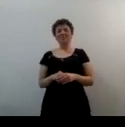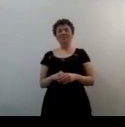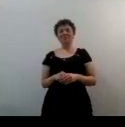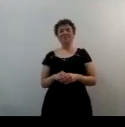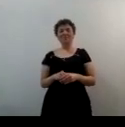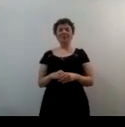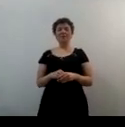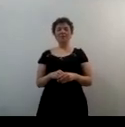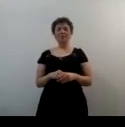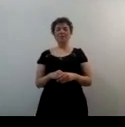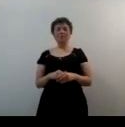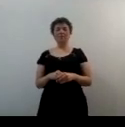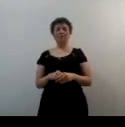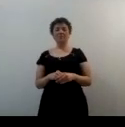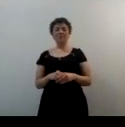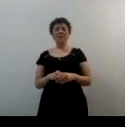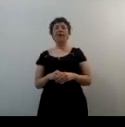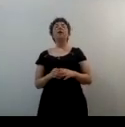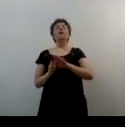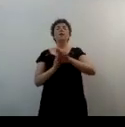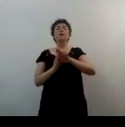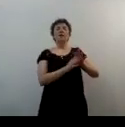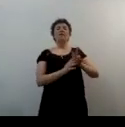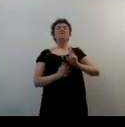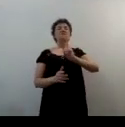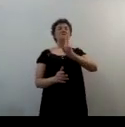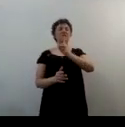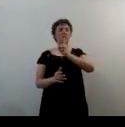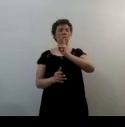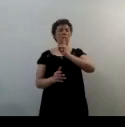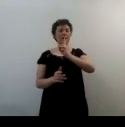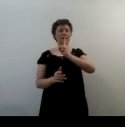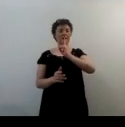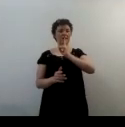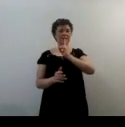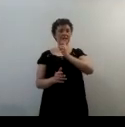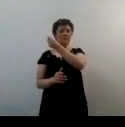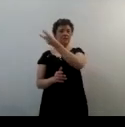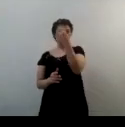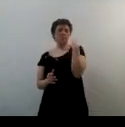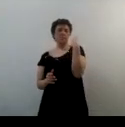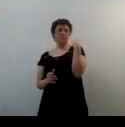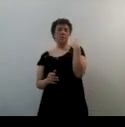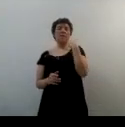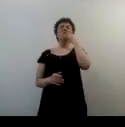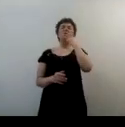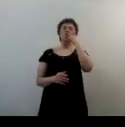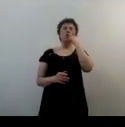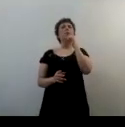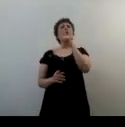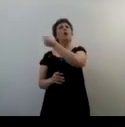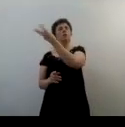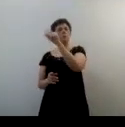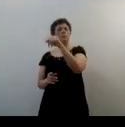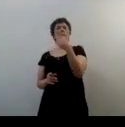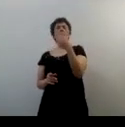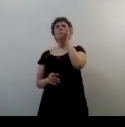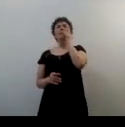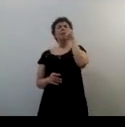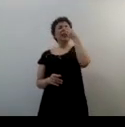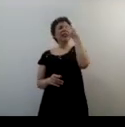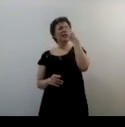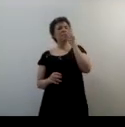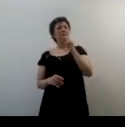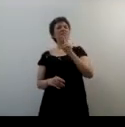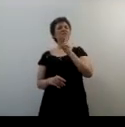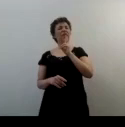Eh, Verduras. Verduras. Me habéis preguntado mucho por frutas, pero también me parecía bastante interesante verdura porque una